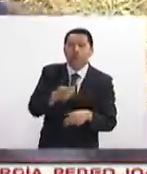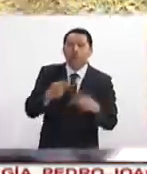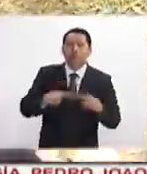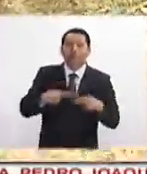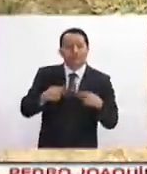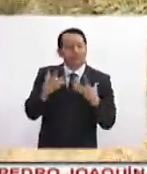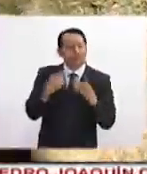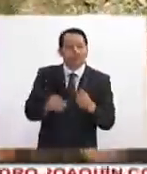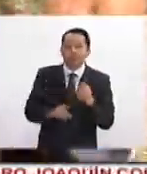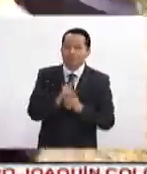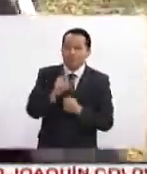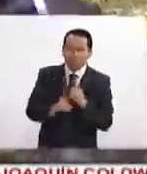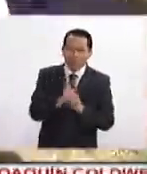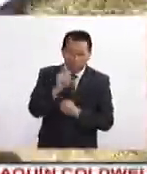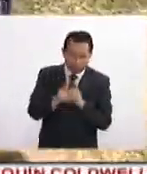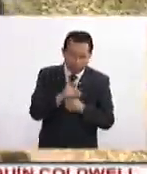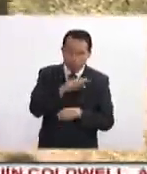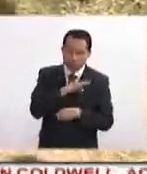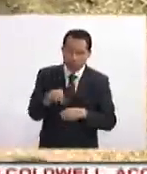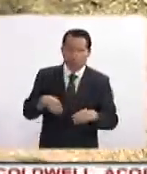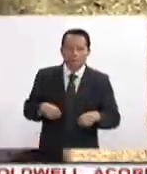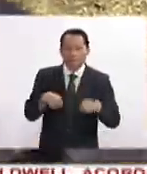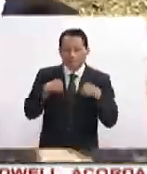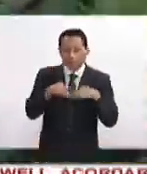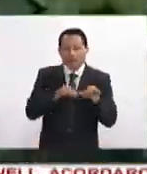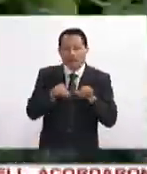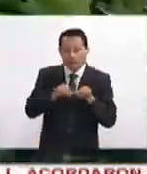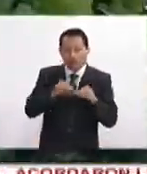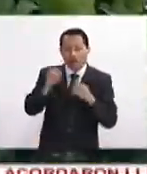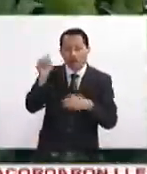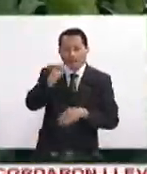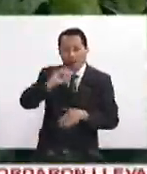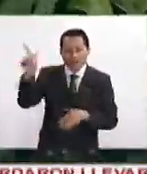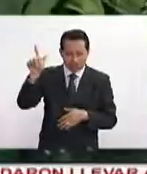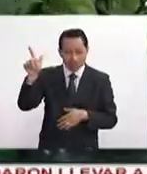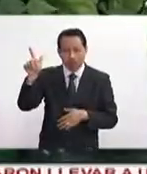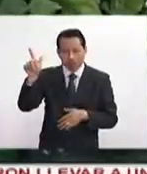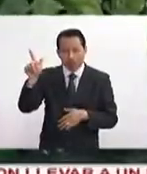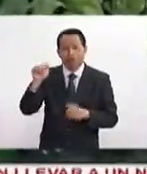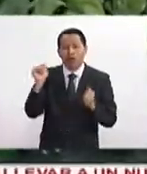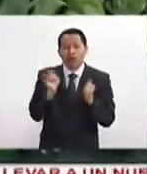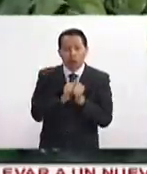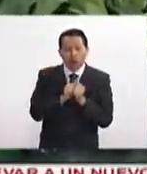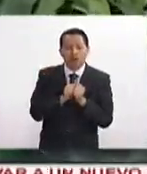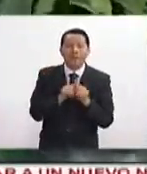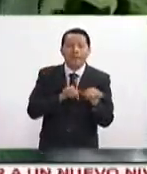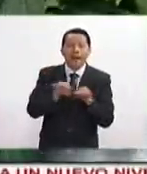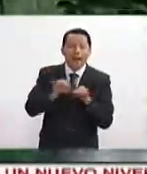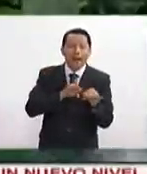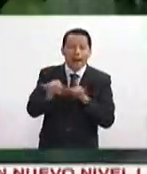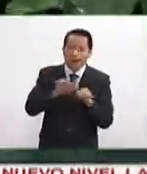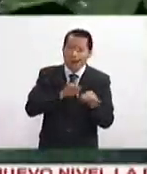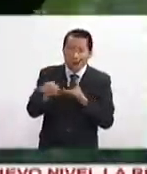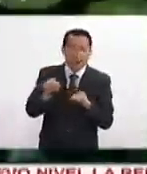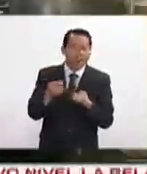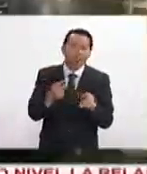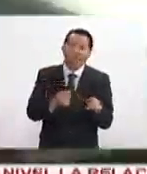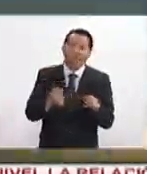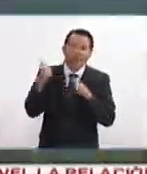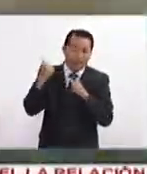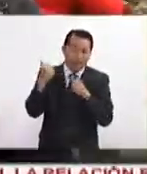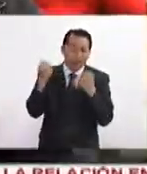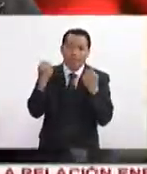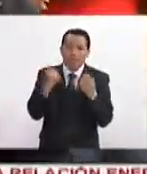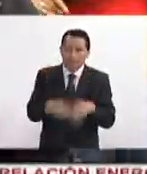muchísimos problemas, ya sea en su vida laboral o profesional, con la pérdida de empleos, por los problemas que tienen